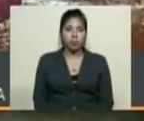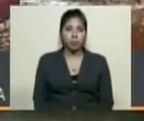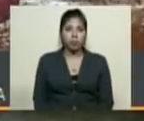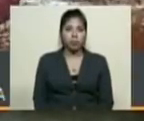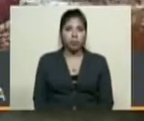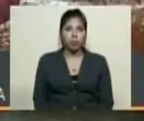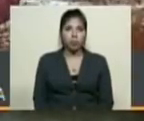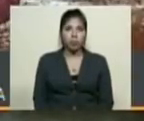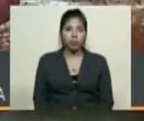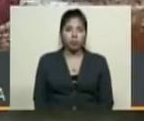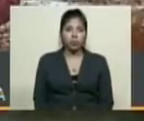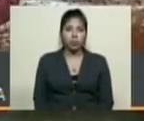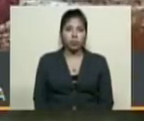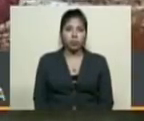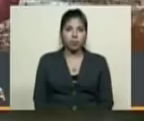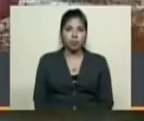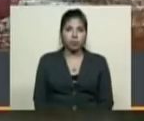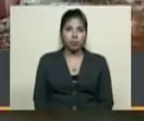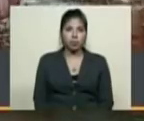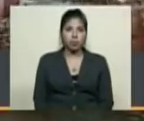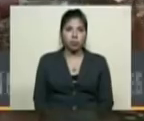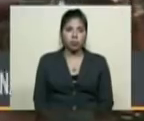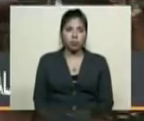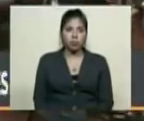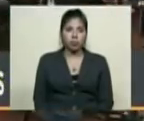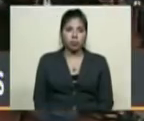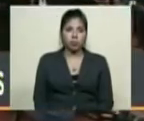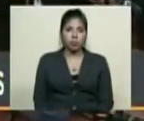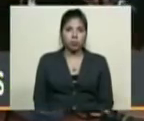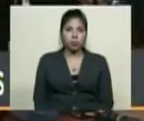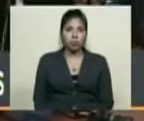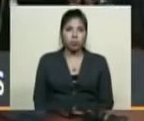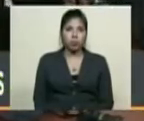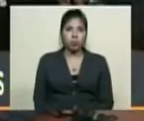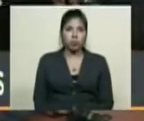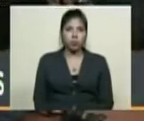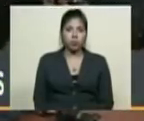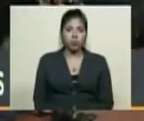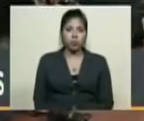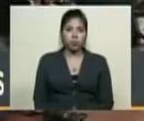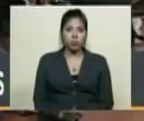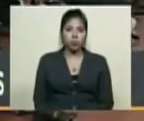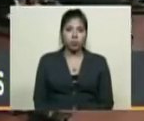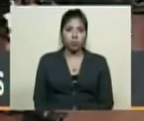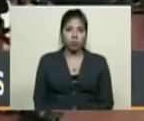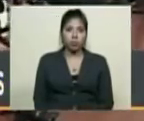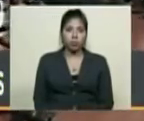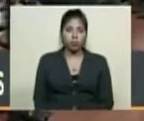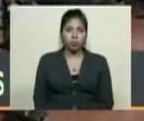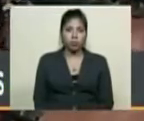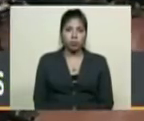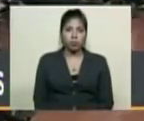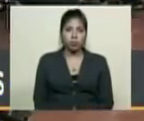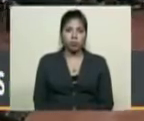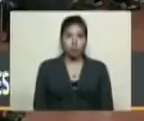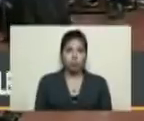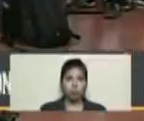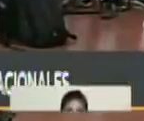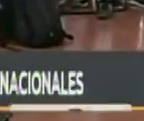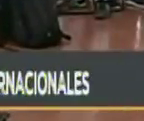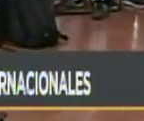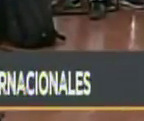prensa. Voy saliendo para Cuba a realizar una visita de